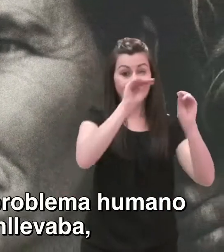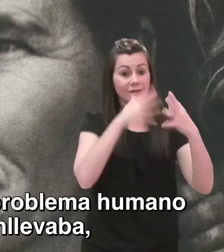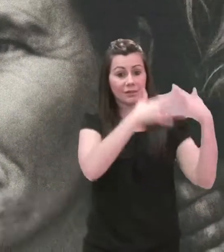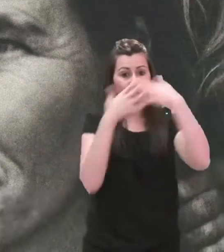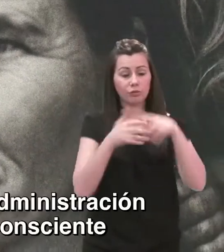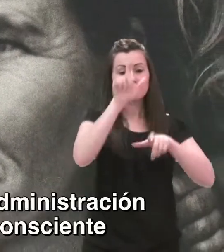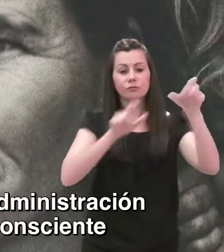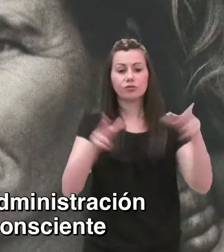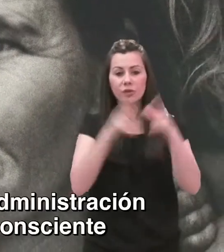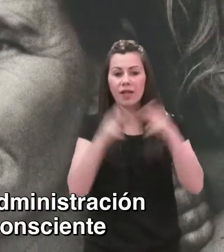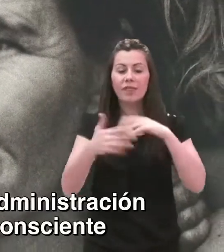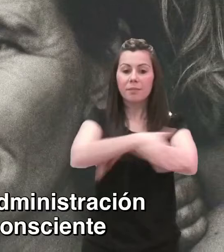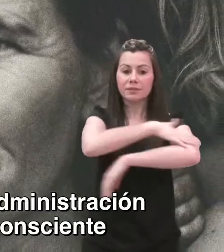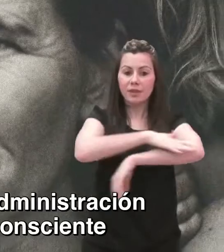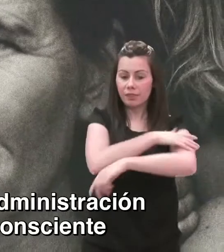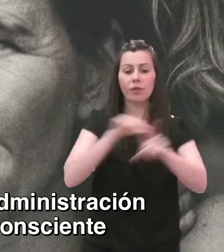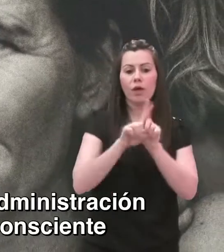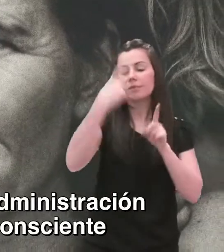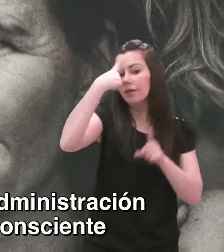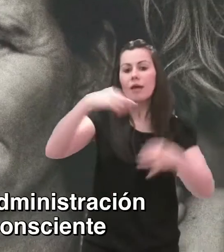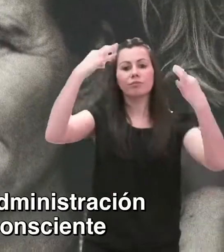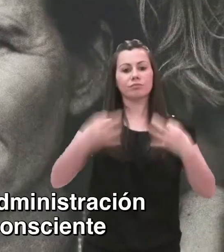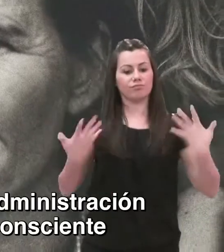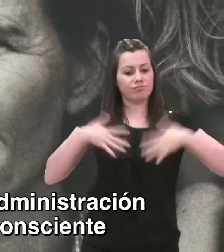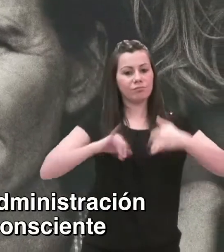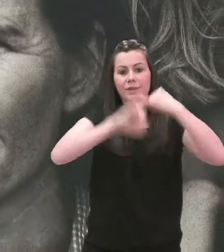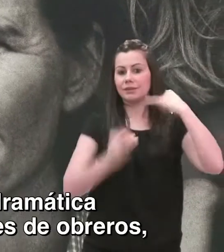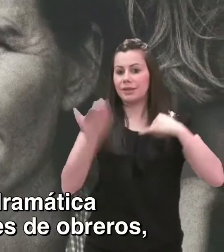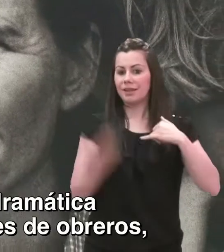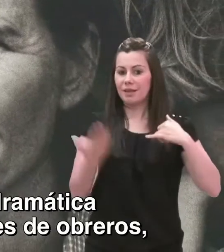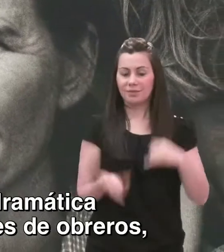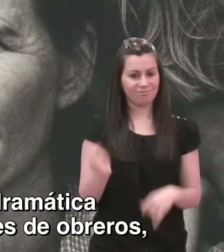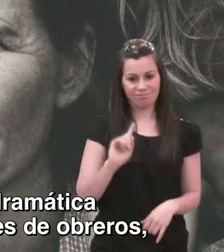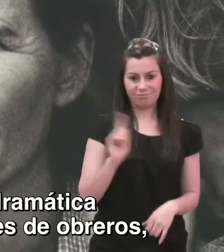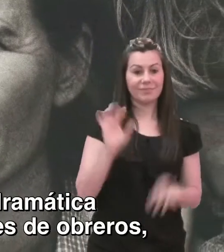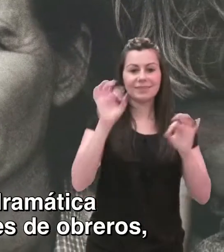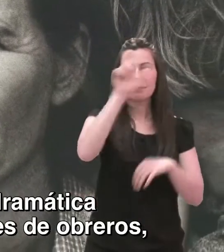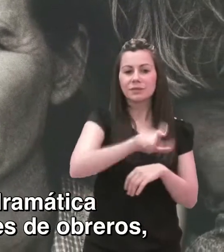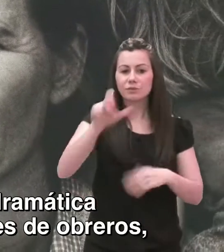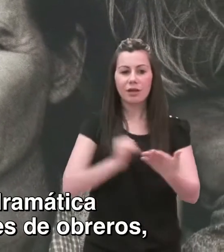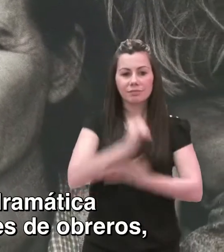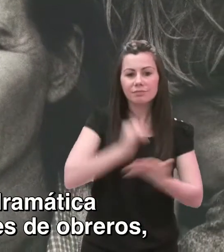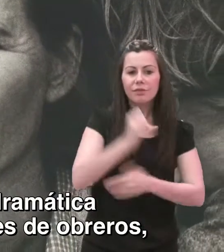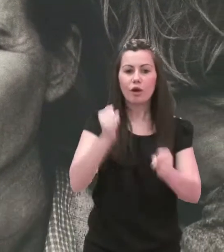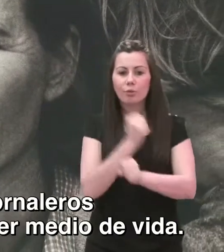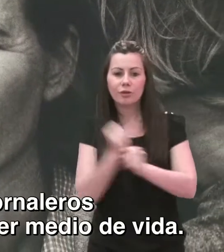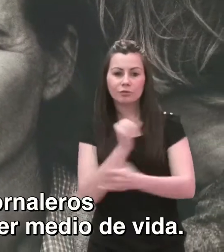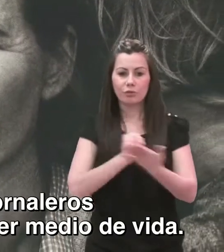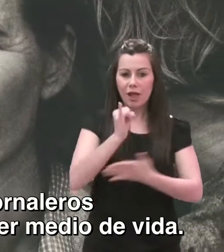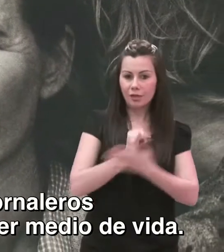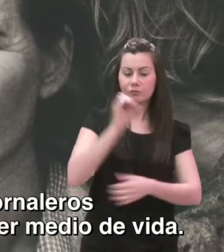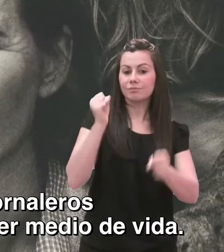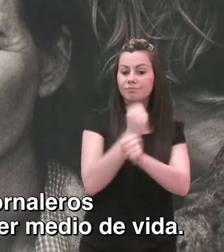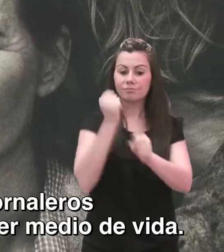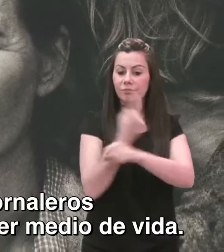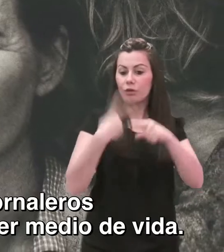conllevaba, ni la sociedad ni la administración era plenamente consciente de la situación dramática que atravesaban miles de obreros, campesinos